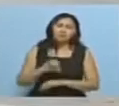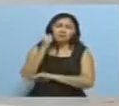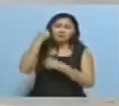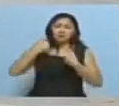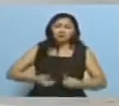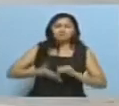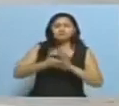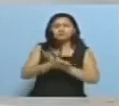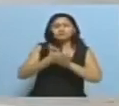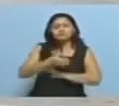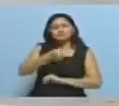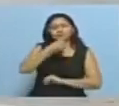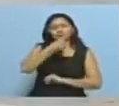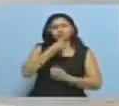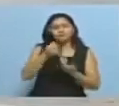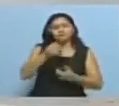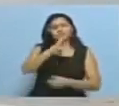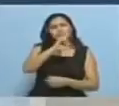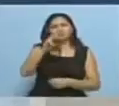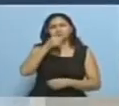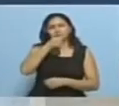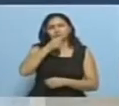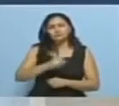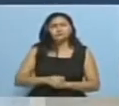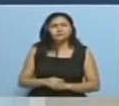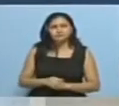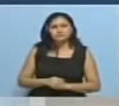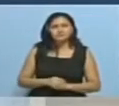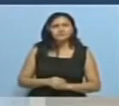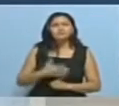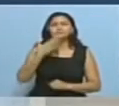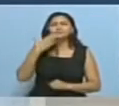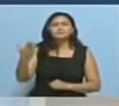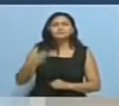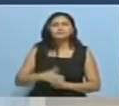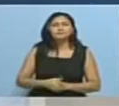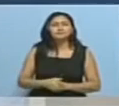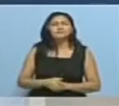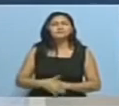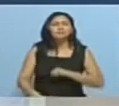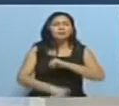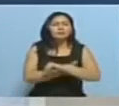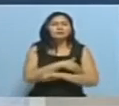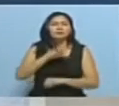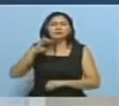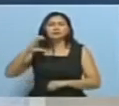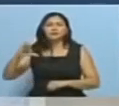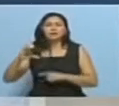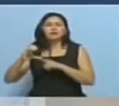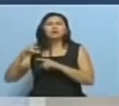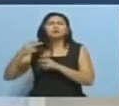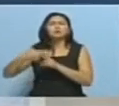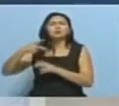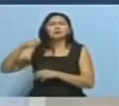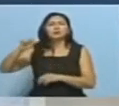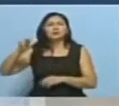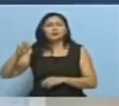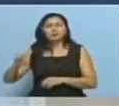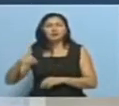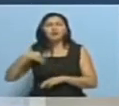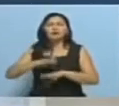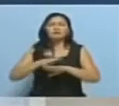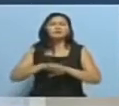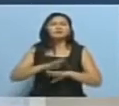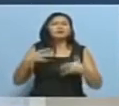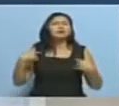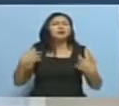La Guajira, Carlos Bula, CB Noticias. Muchas gracias. Y la ministra de las TIC, Karen Abudinen, anunció salvavidas para la televisión pública